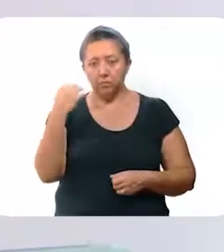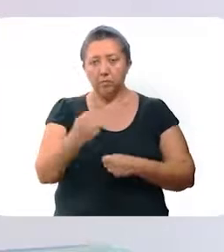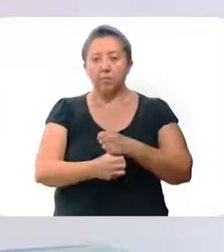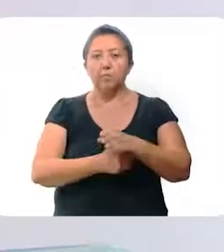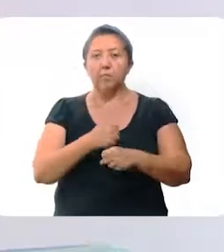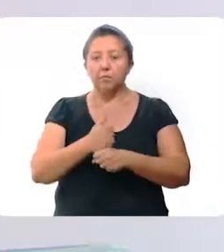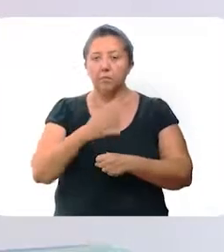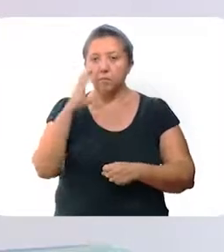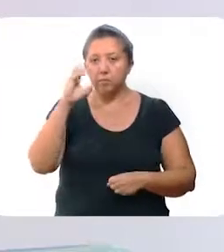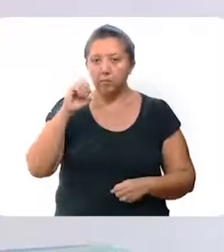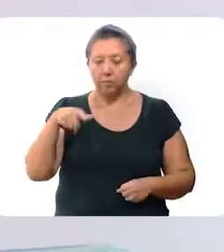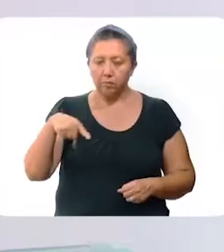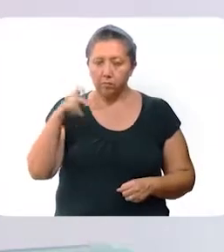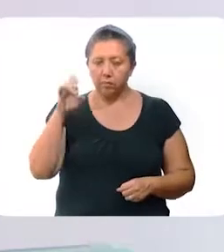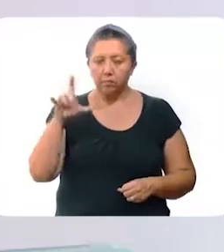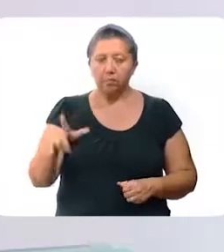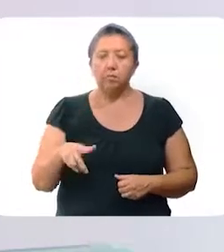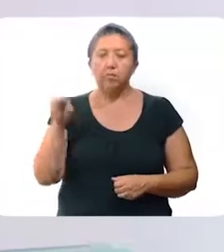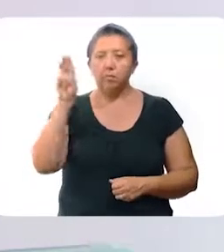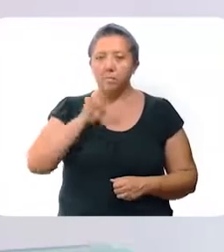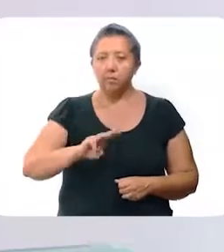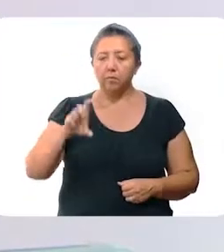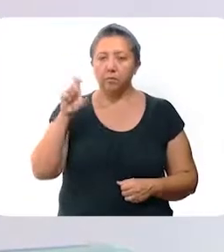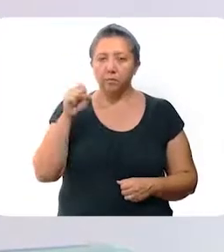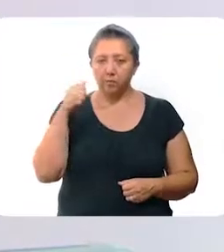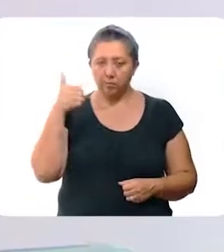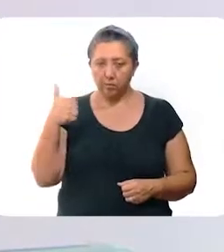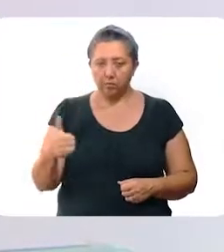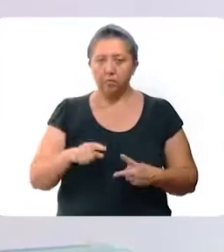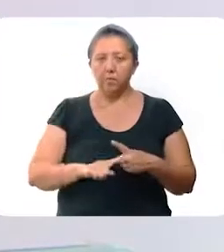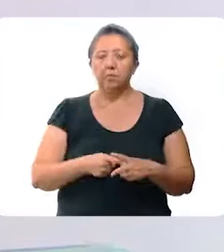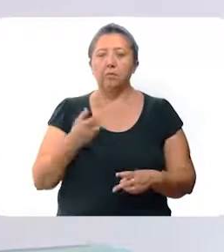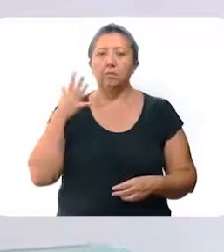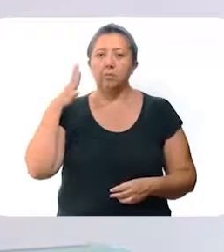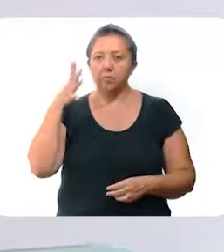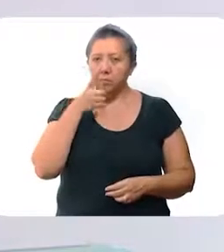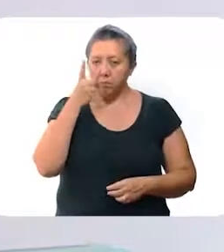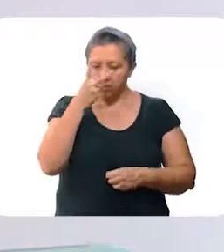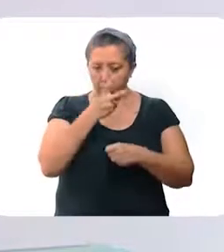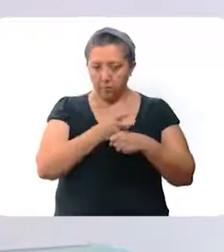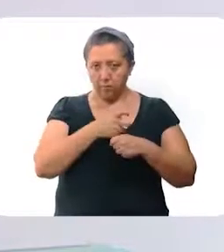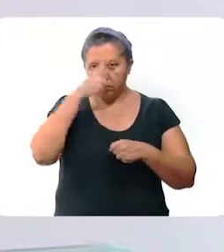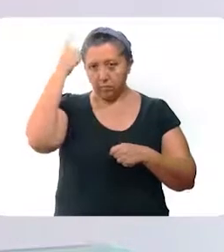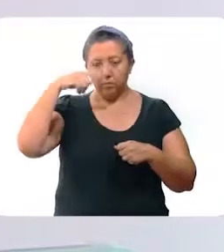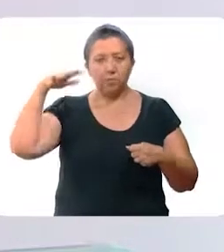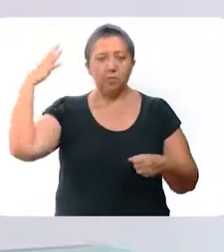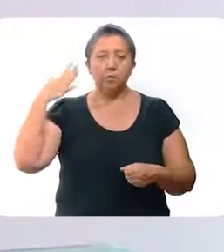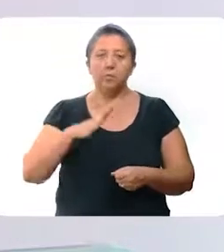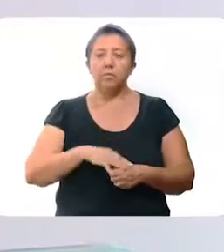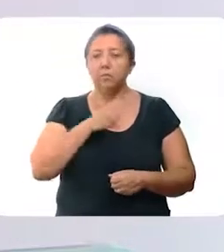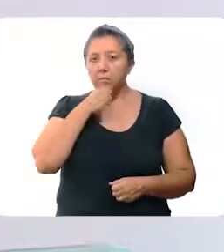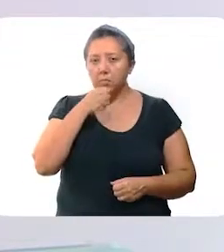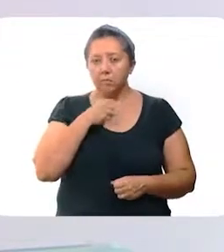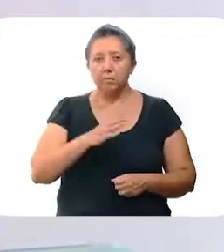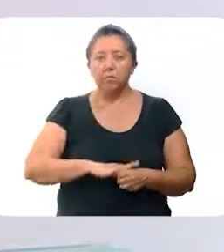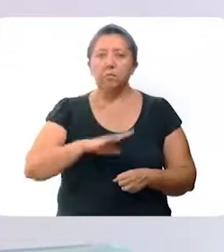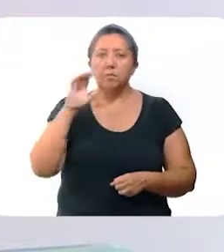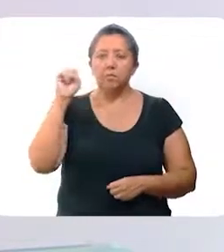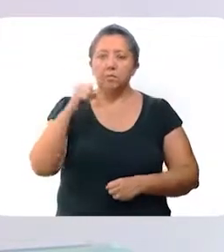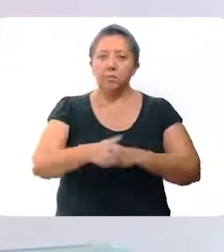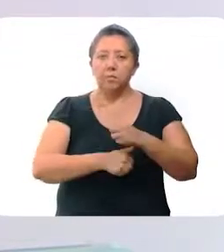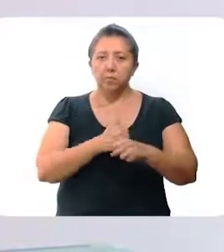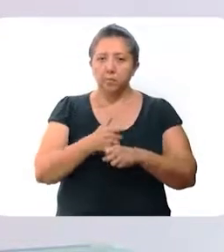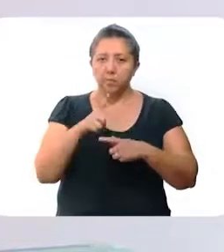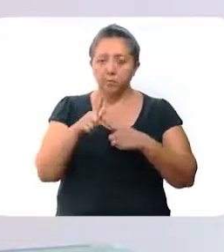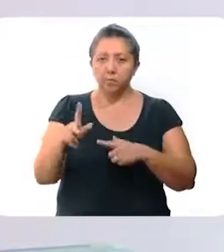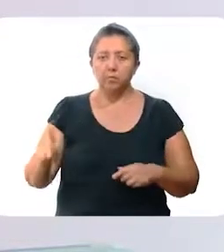59 años en Concal. El miércoles 26 iniciará la aplicación de la segunda dosis para adultos mayores de más de 60 años